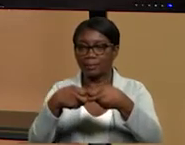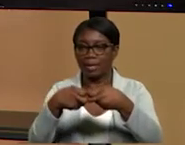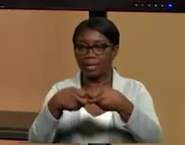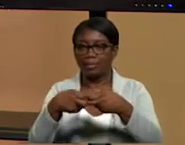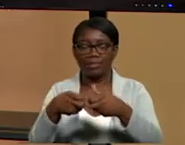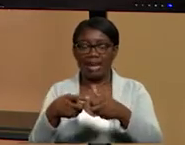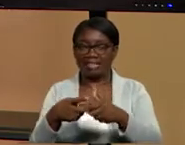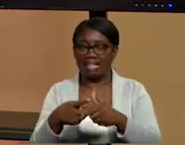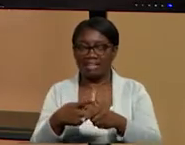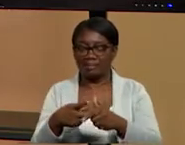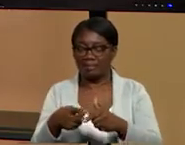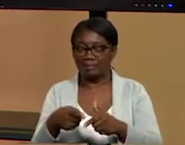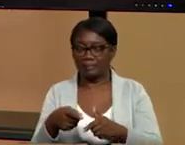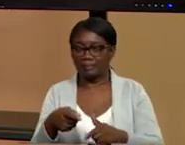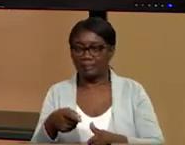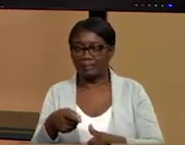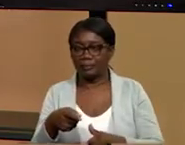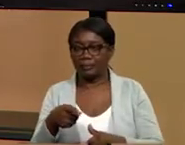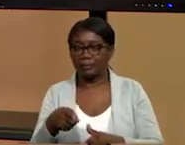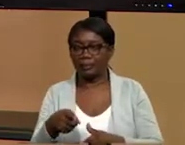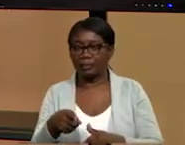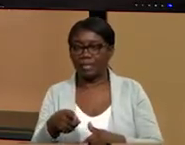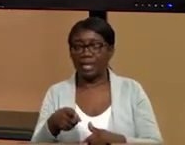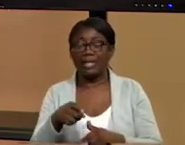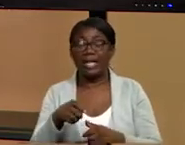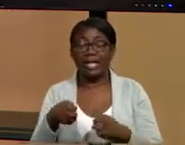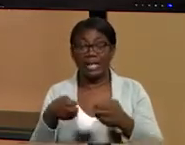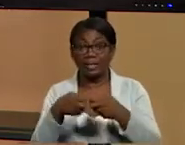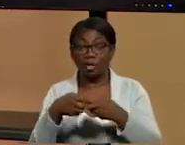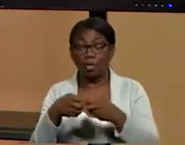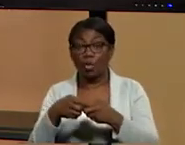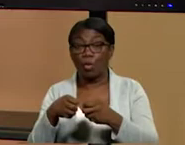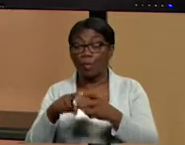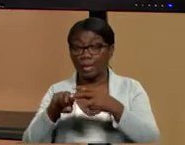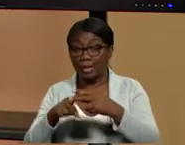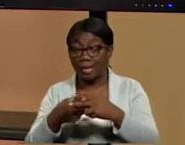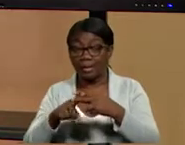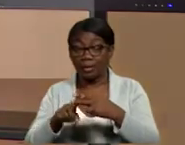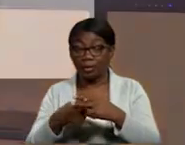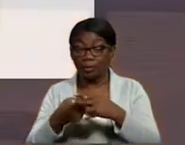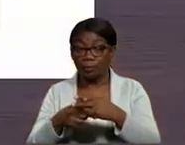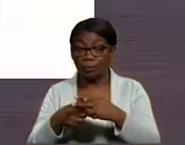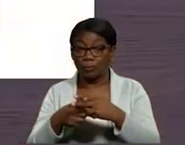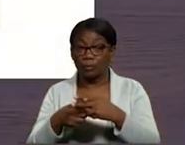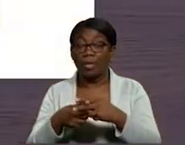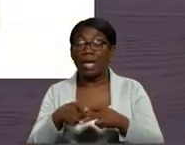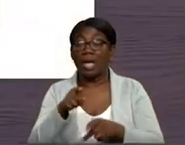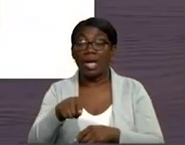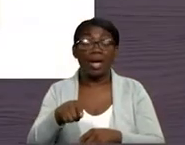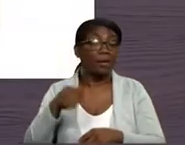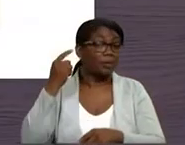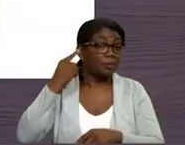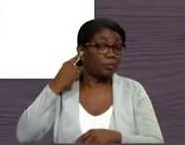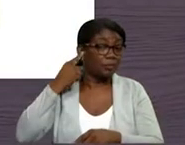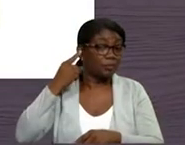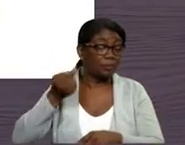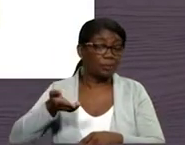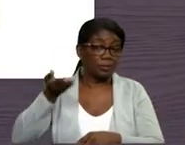esos componentes electromecánicos? Los relevadores, motores